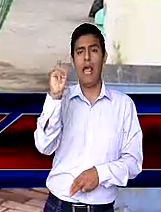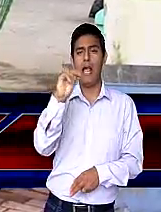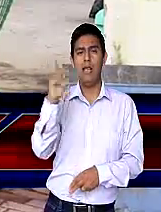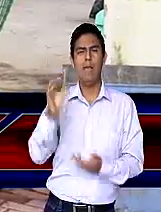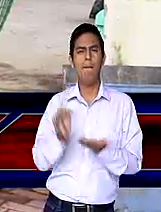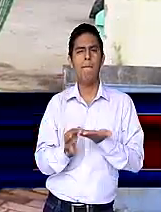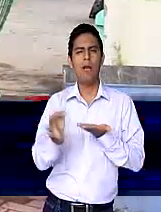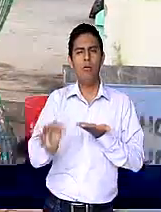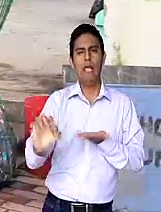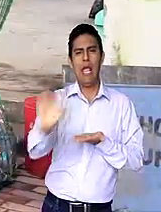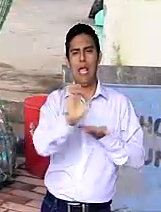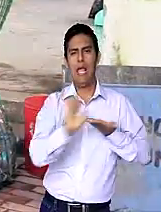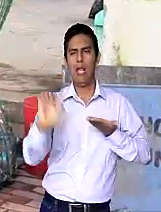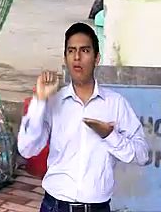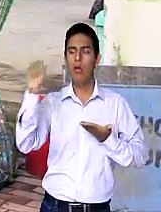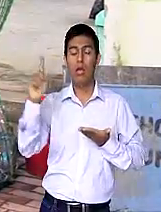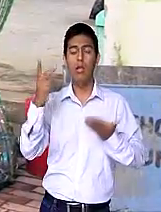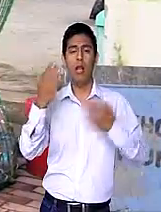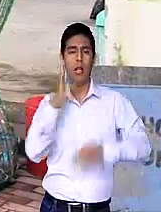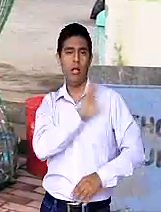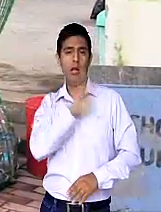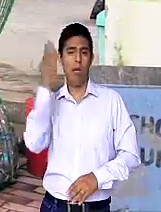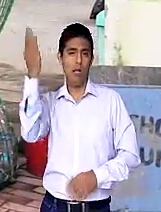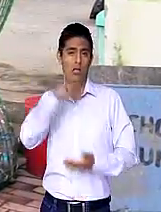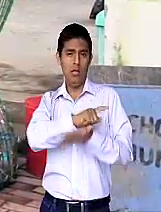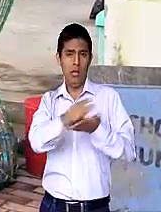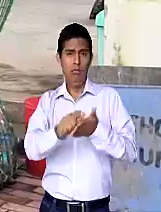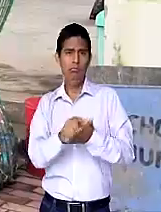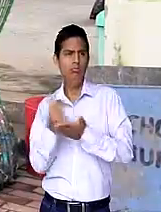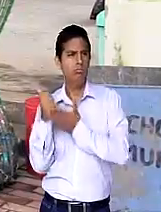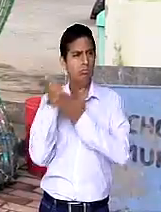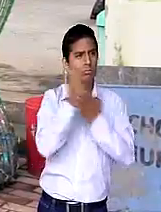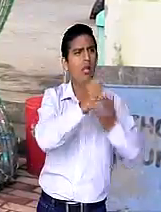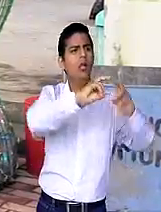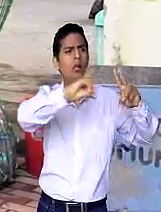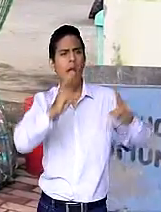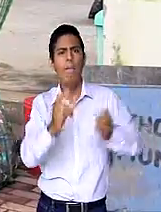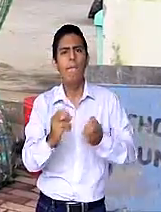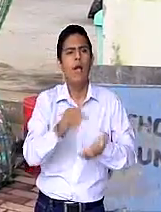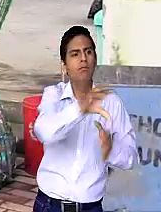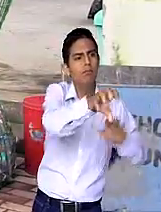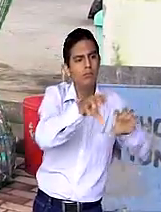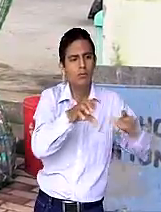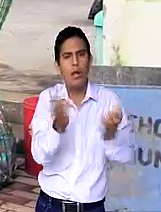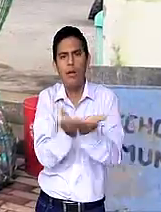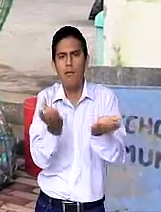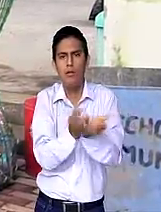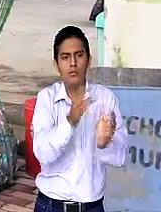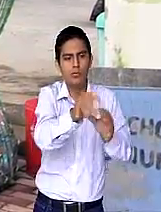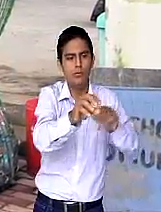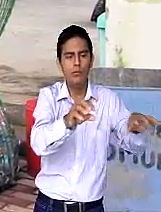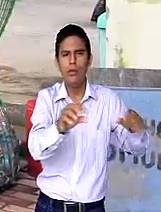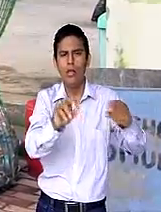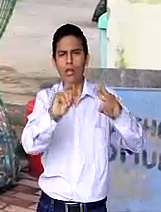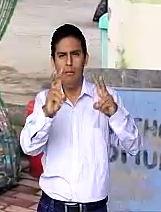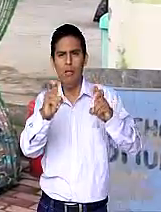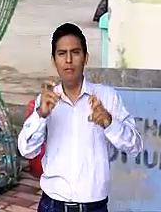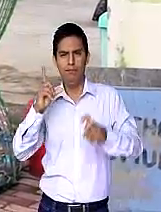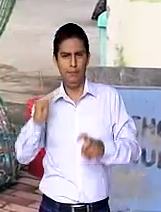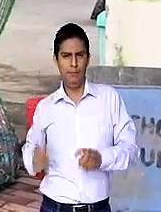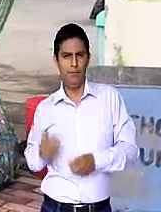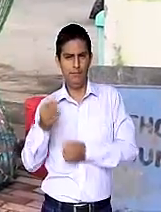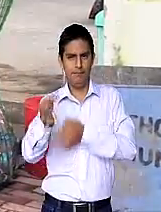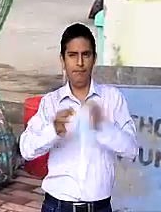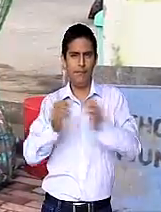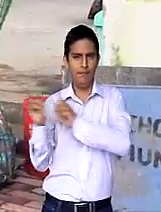Agrio realiza el lanzamiento de la campaña de reciclaje en los establecimientos educativos. Les hemos preparado el